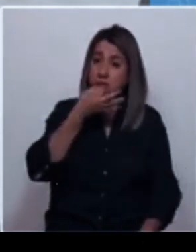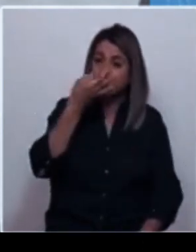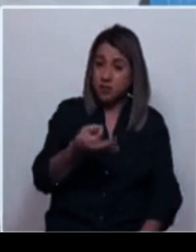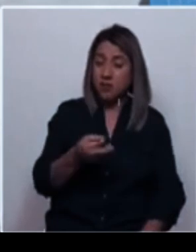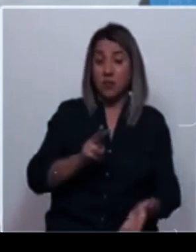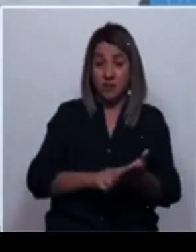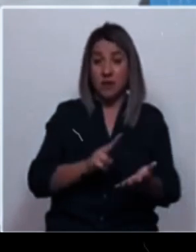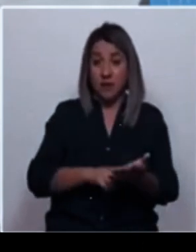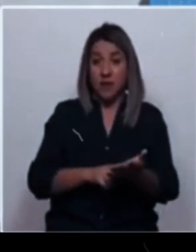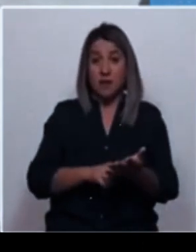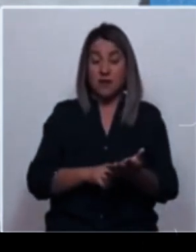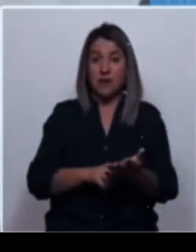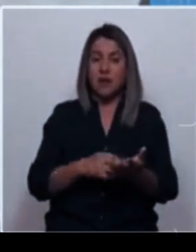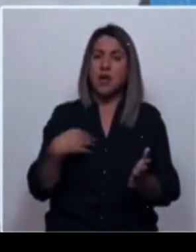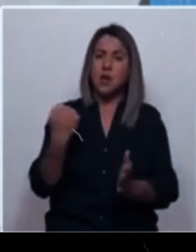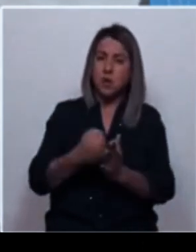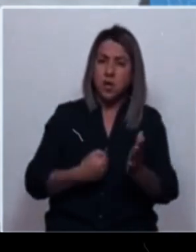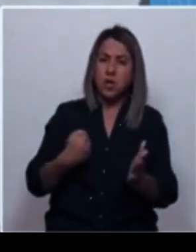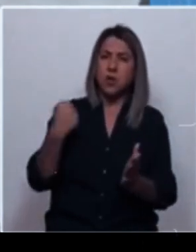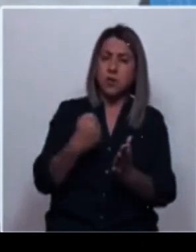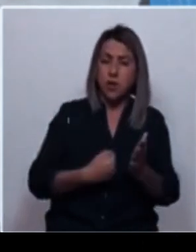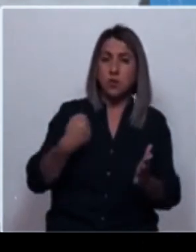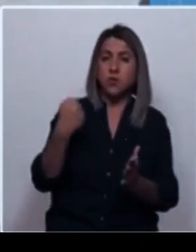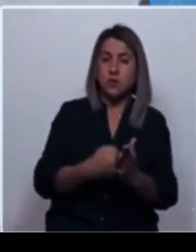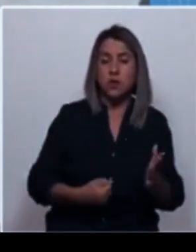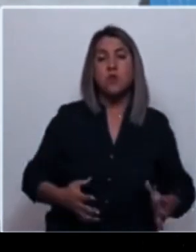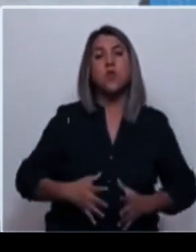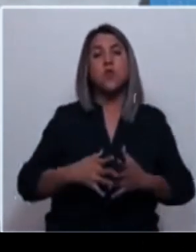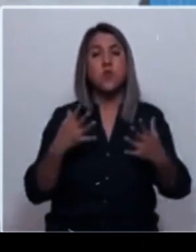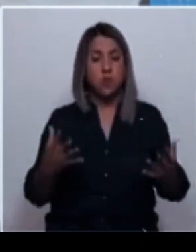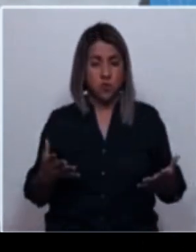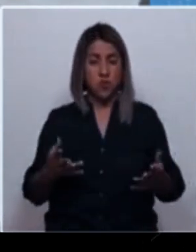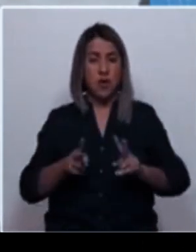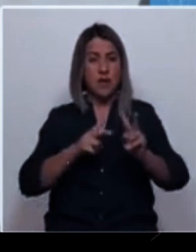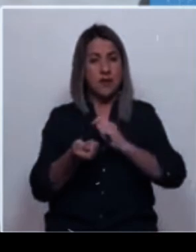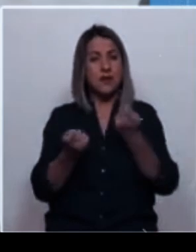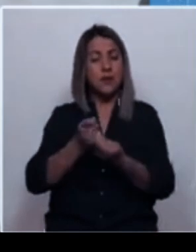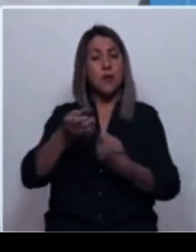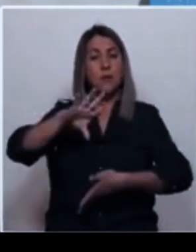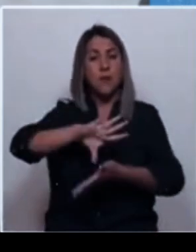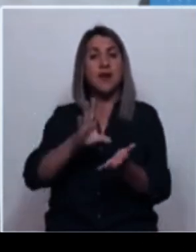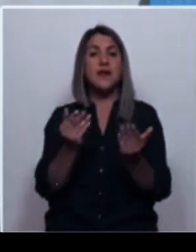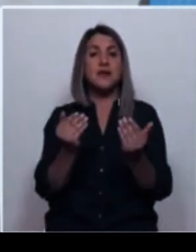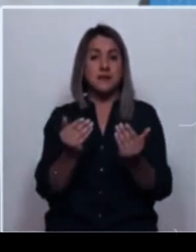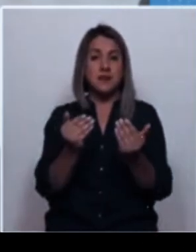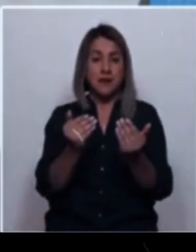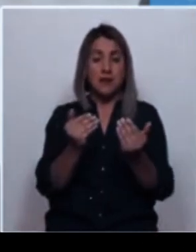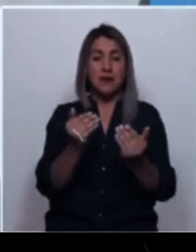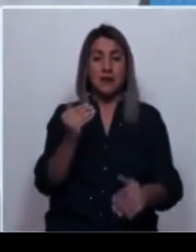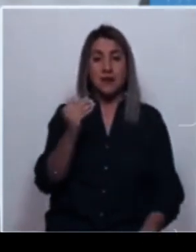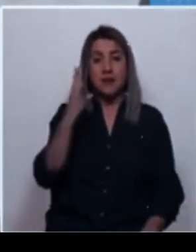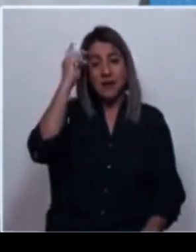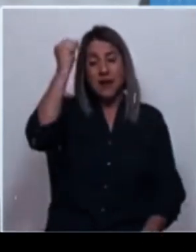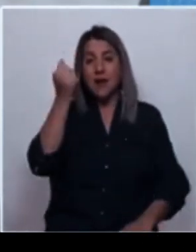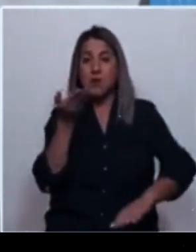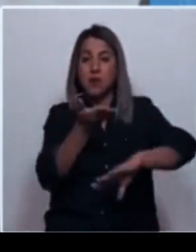una una lucha muy dura por hacer los cambios que el país requiere para ya crear problemas